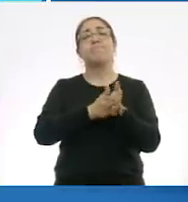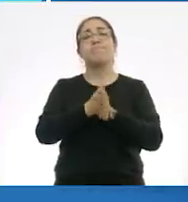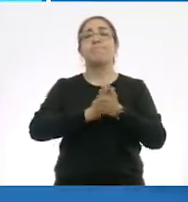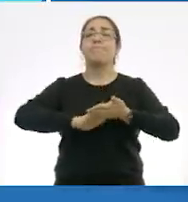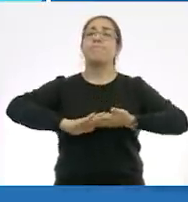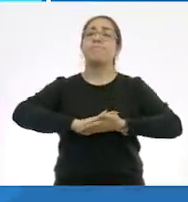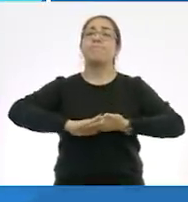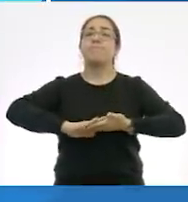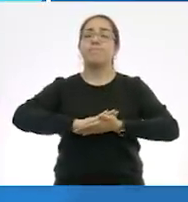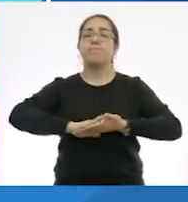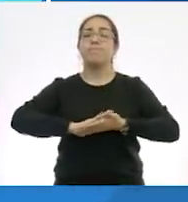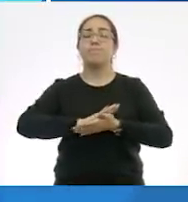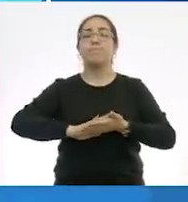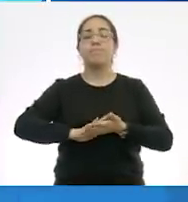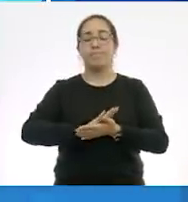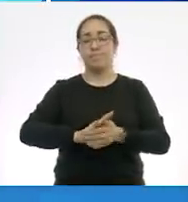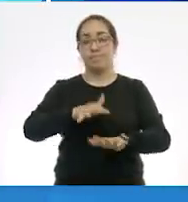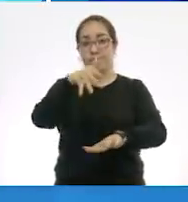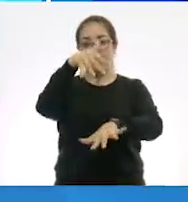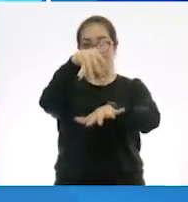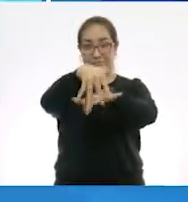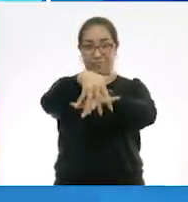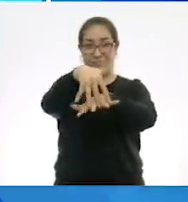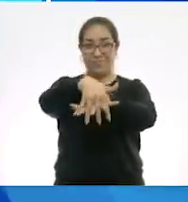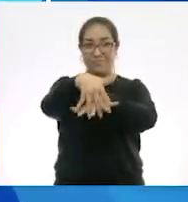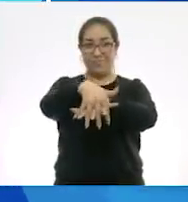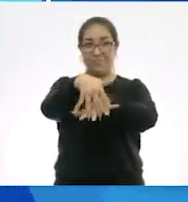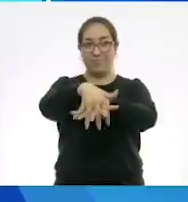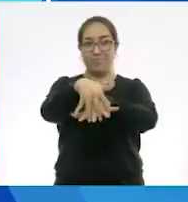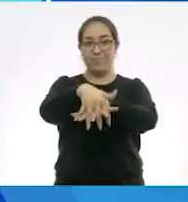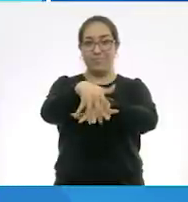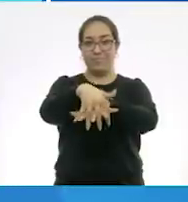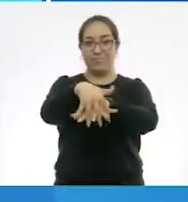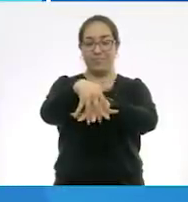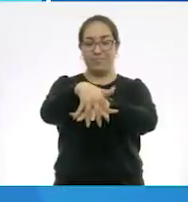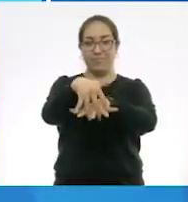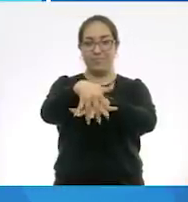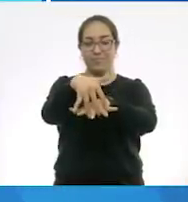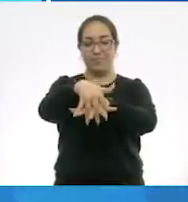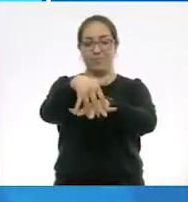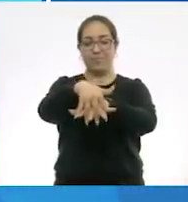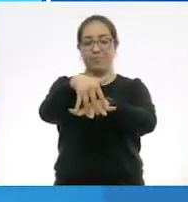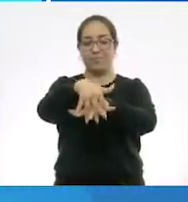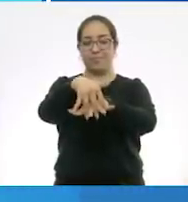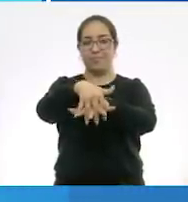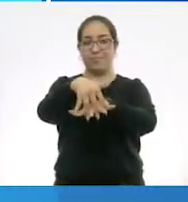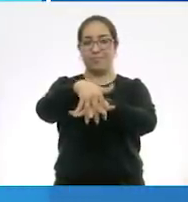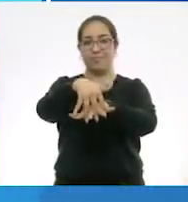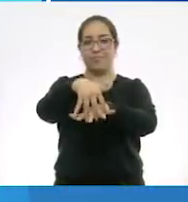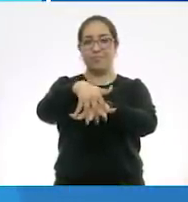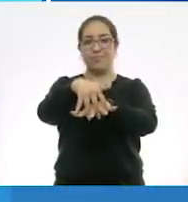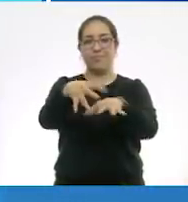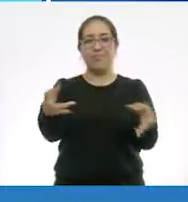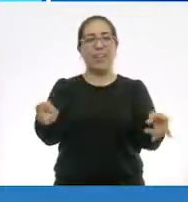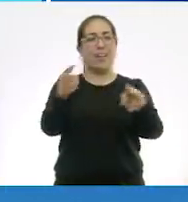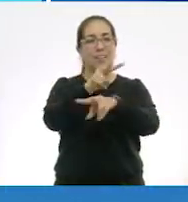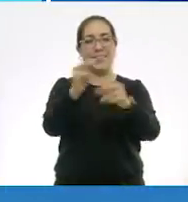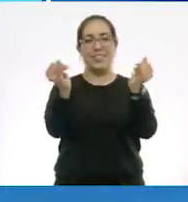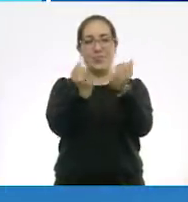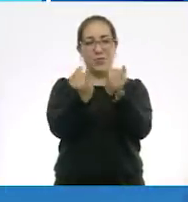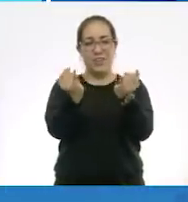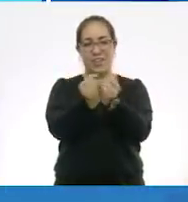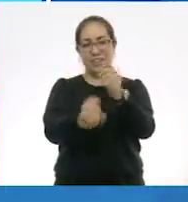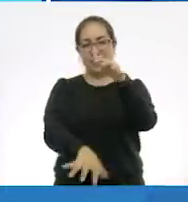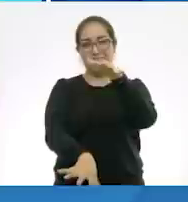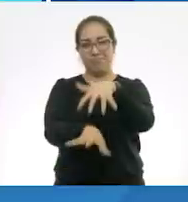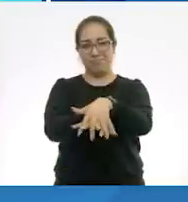con la otra. Ahora, frota la palma de una de tus manos contra el dorso de la otra, entrelazando los dedos. Repite lo mismo con